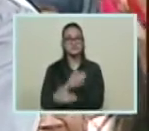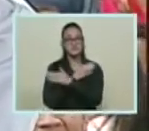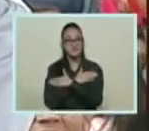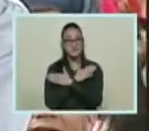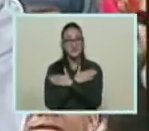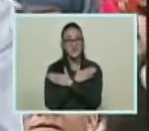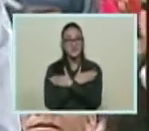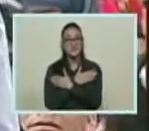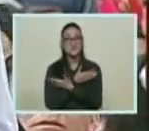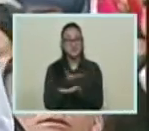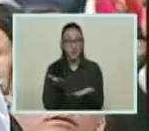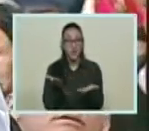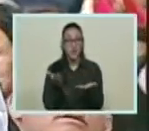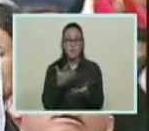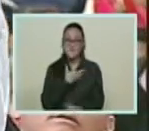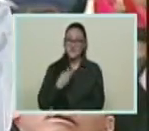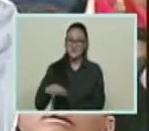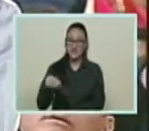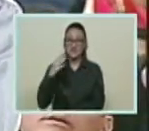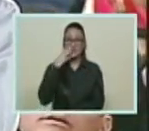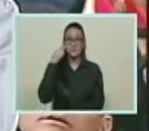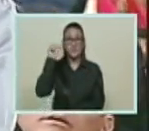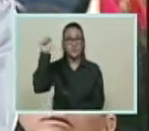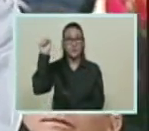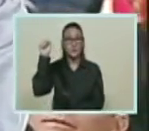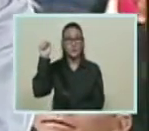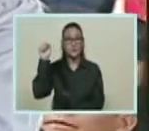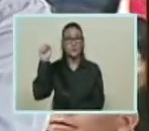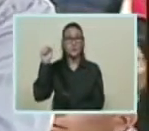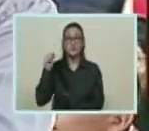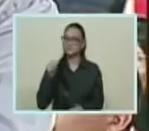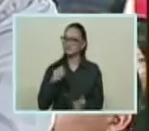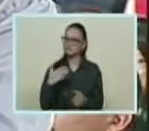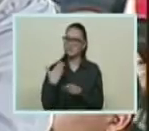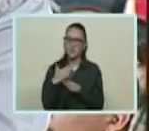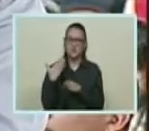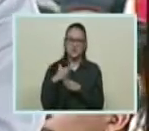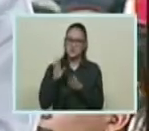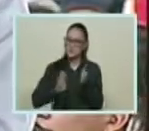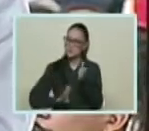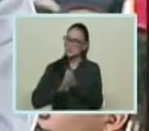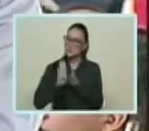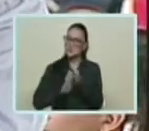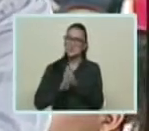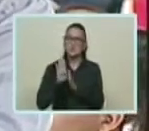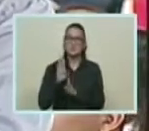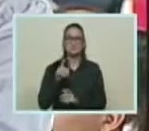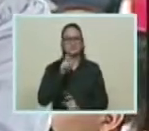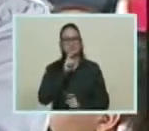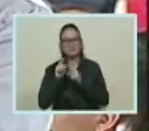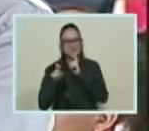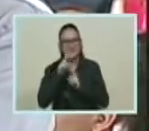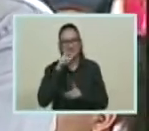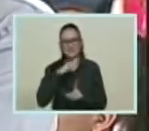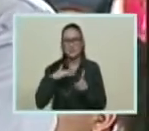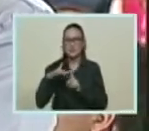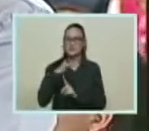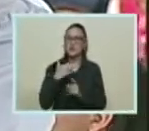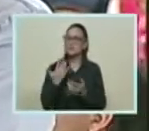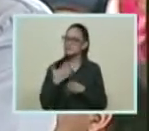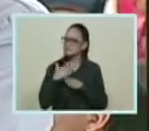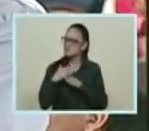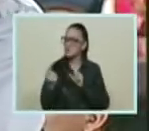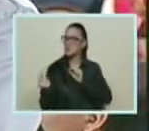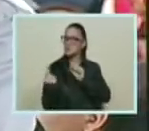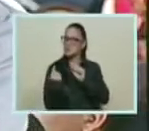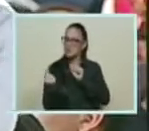Felicitó la manera como el presidente Nicolás Maduro ha podido llevar adelante, entre las dificultades, a través del diálogo y a